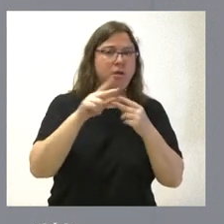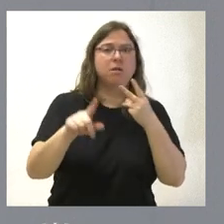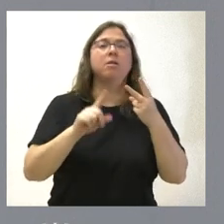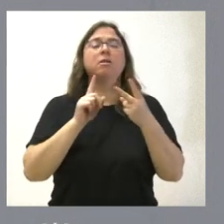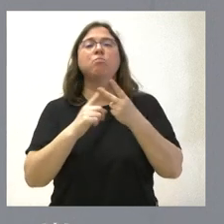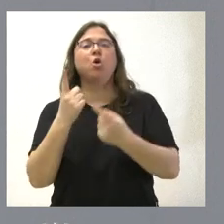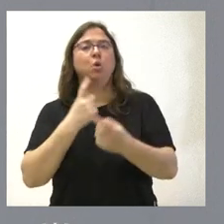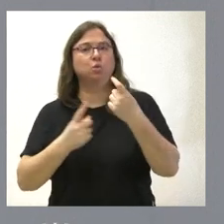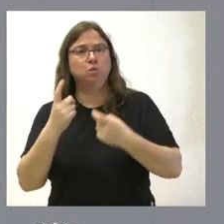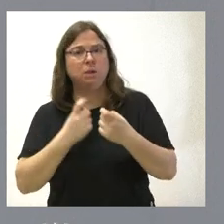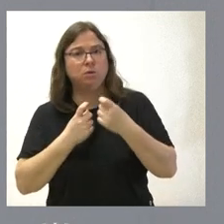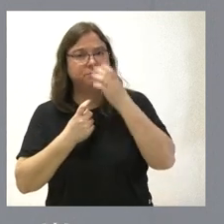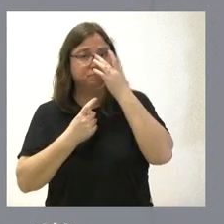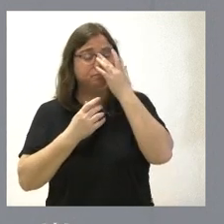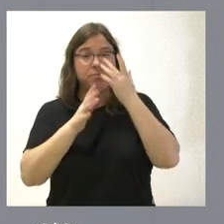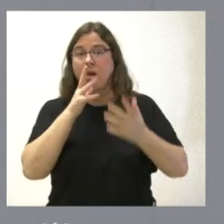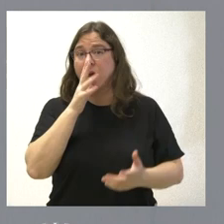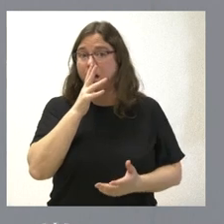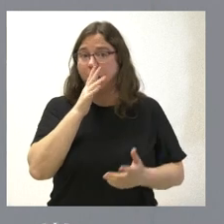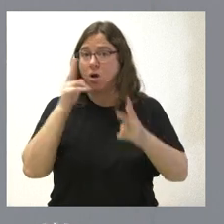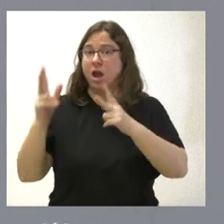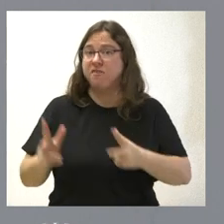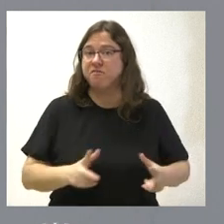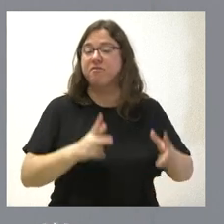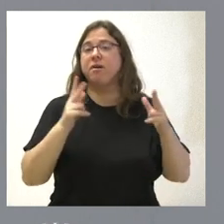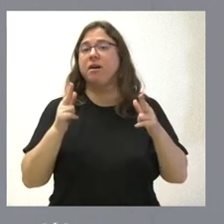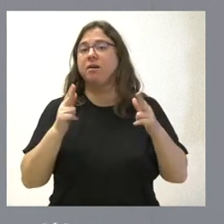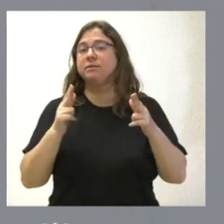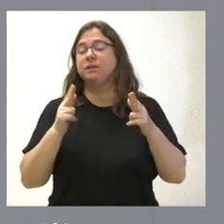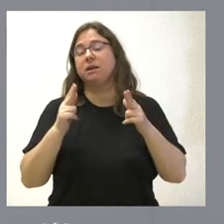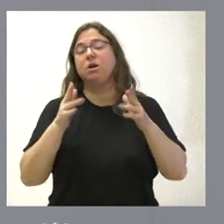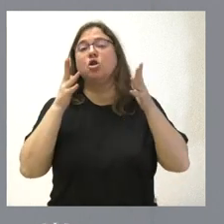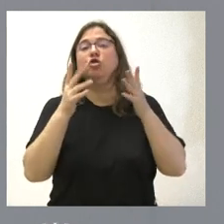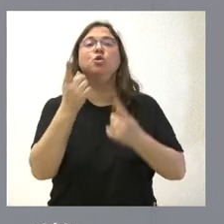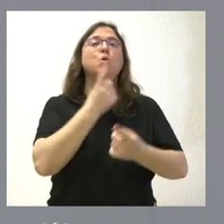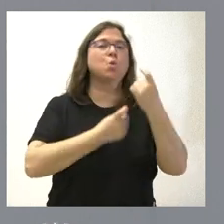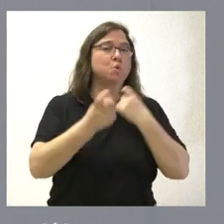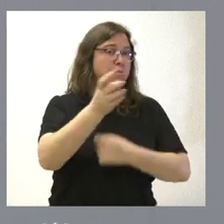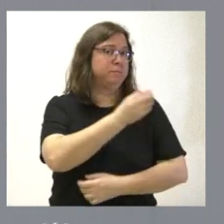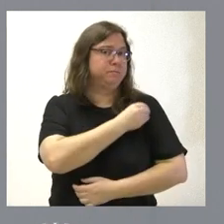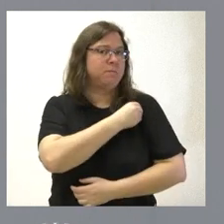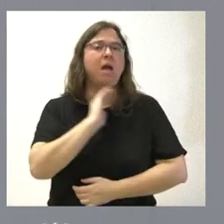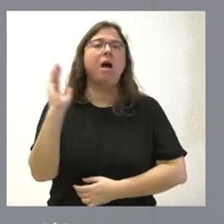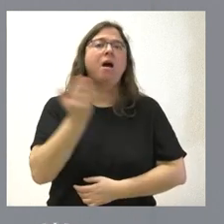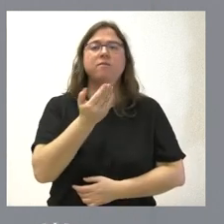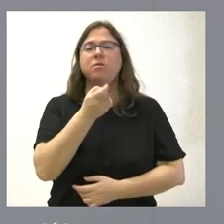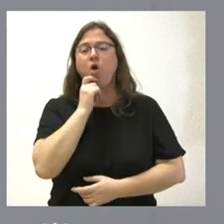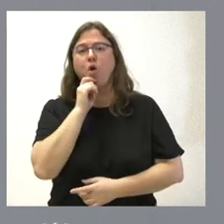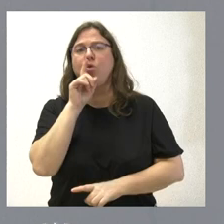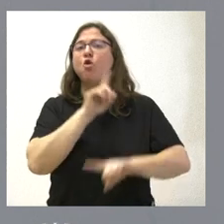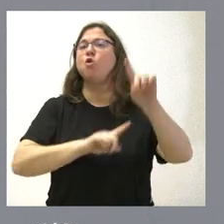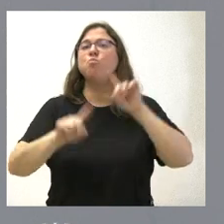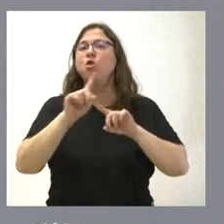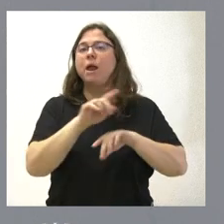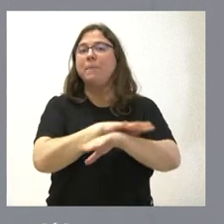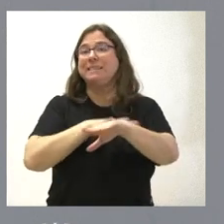consultivo y ahora está en fase del Consejo consultivo me pregunta usted cómo nos puede afectar este problema del Estado no sé